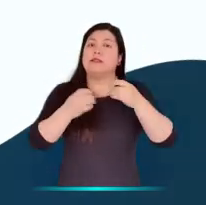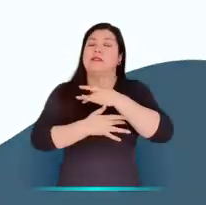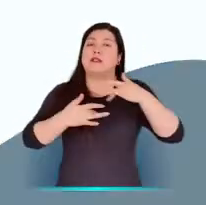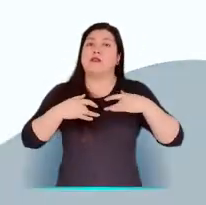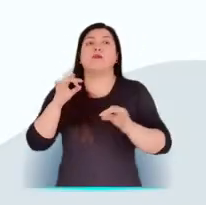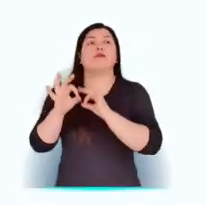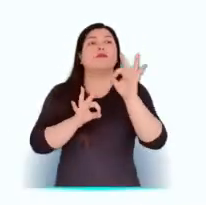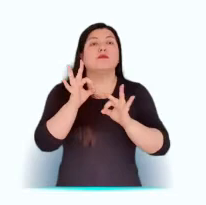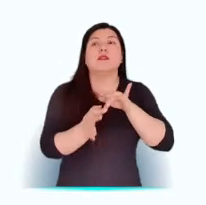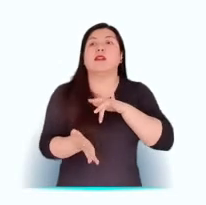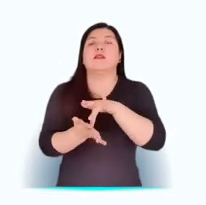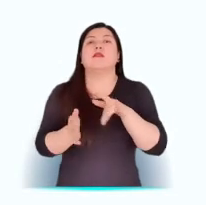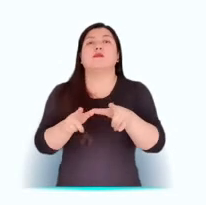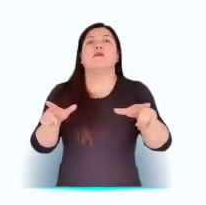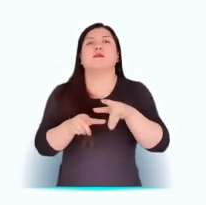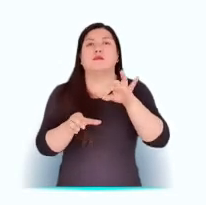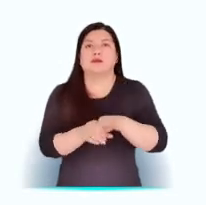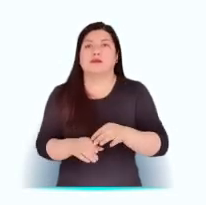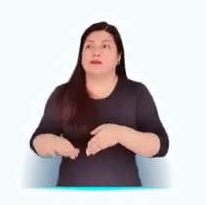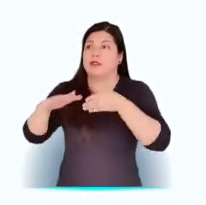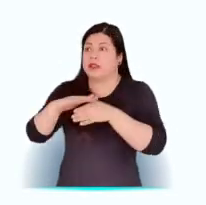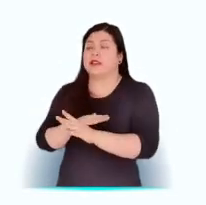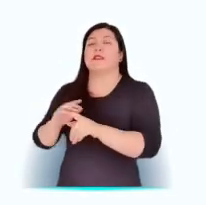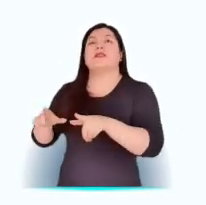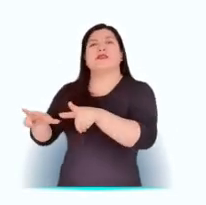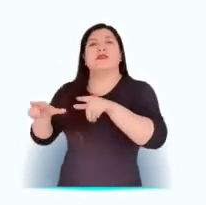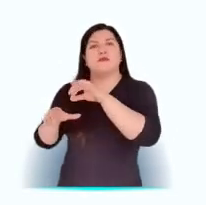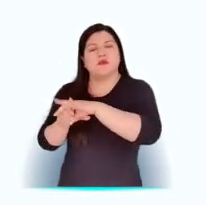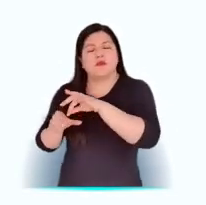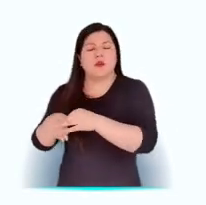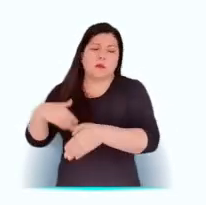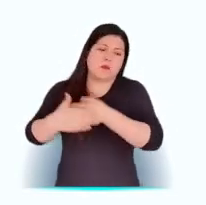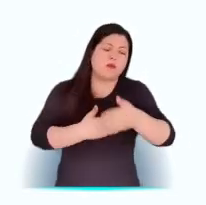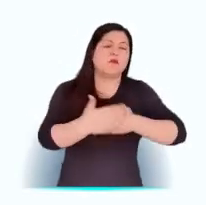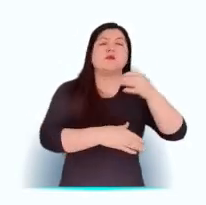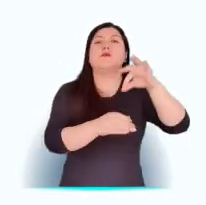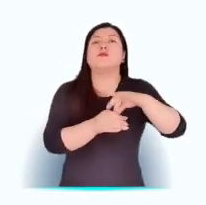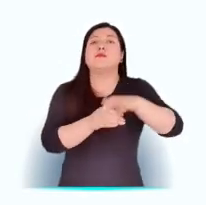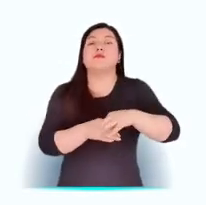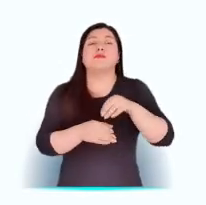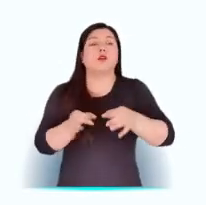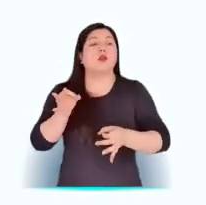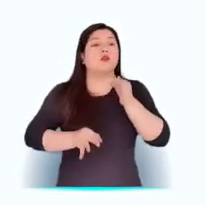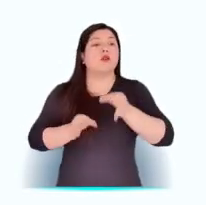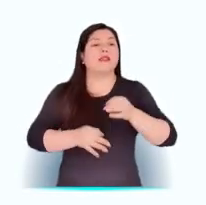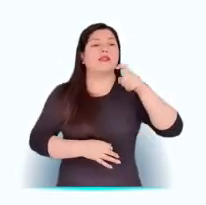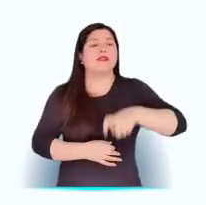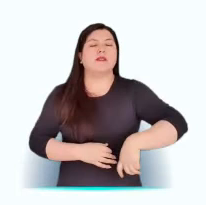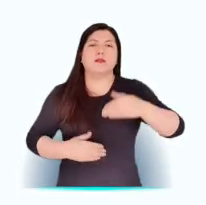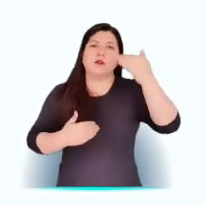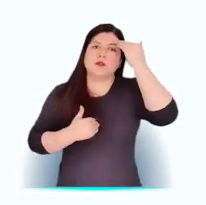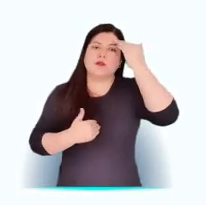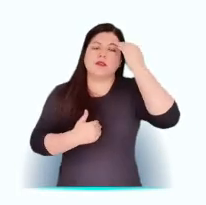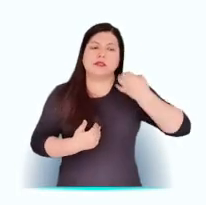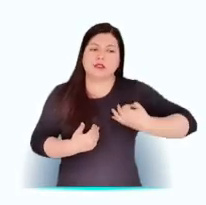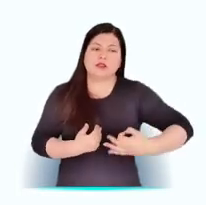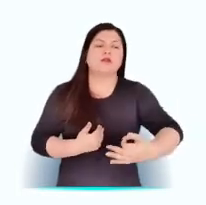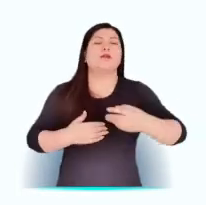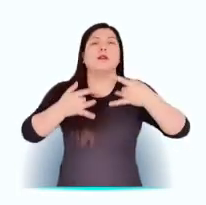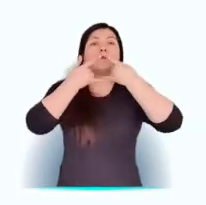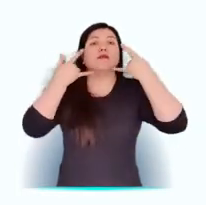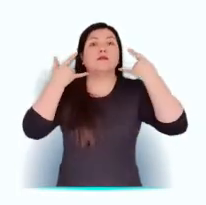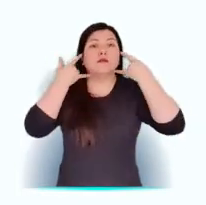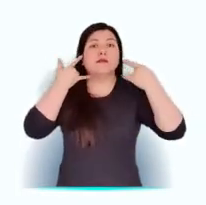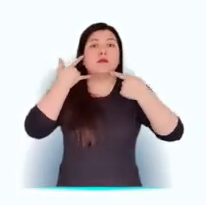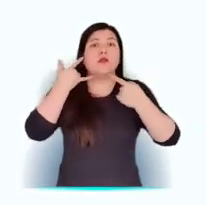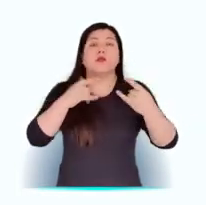jornada electoral. Desde el ingreso al puesto de votación y durante el desarrollo de la jornada electoral, los jurados de votación deben utilizar de manera adecuada y